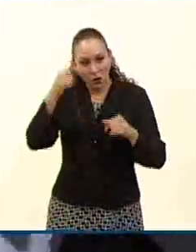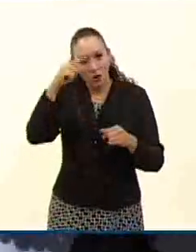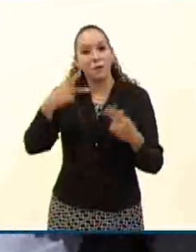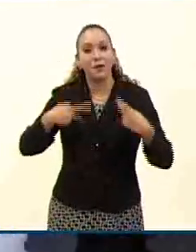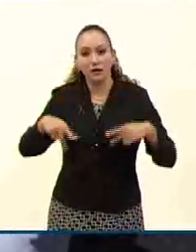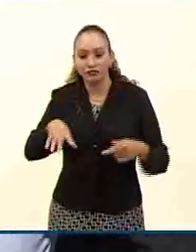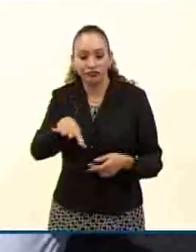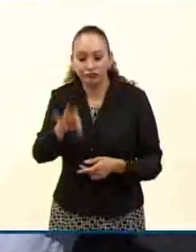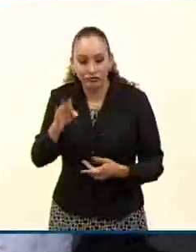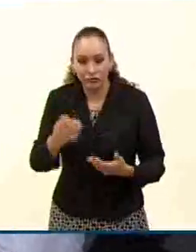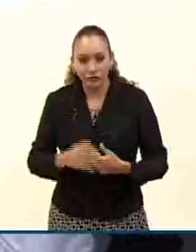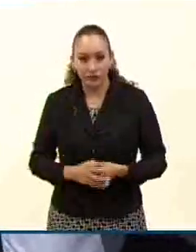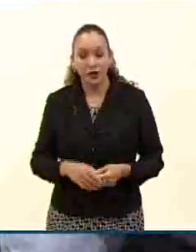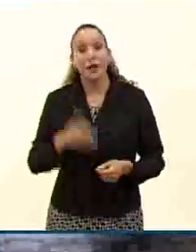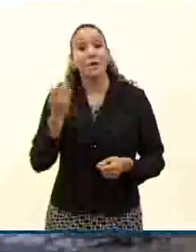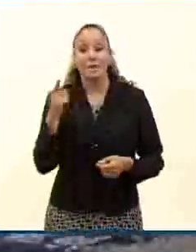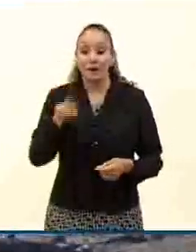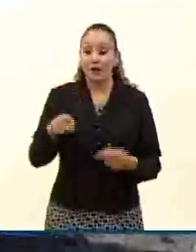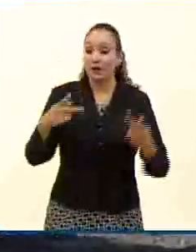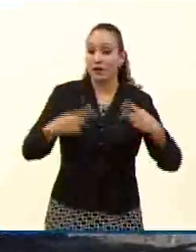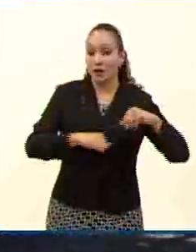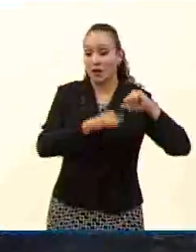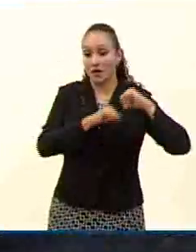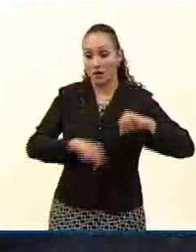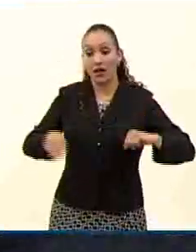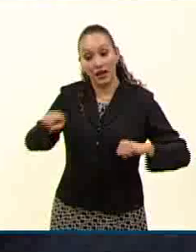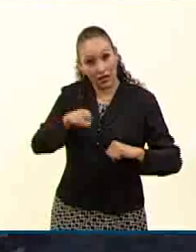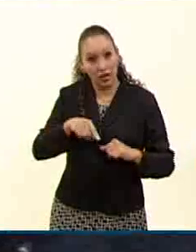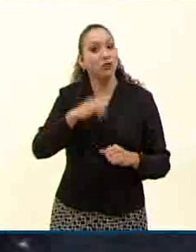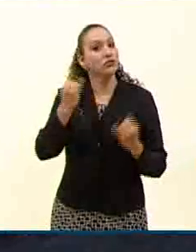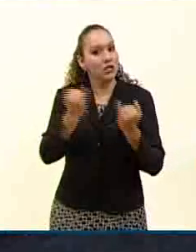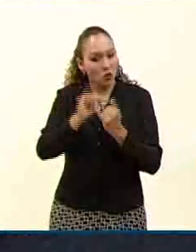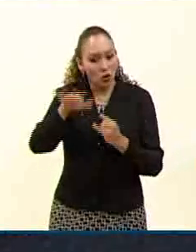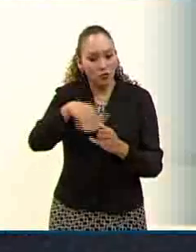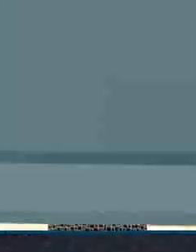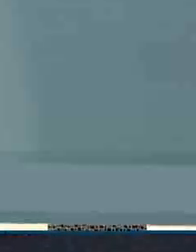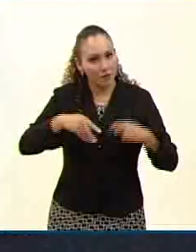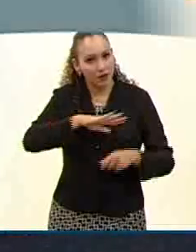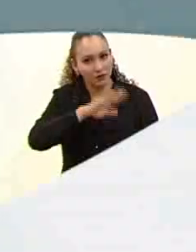las autoridades cumplir con su responsabilidad de buscar a las víctimas.